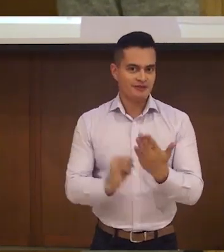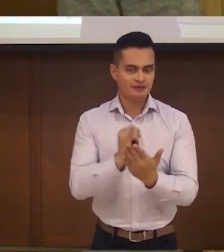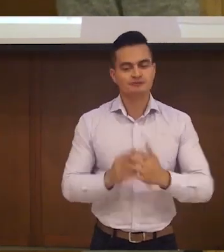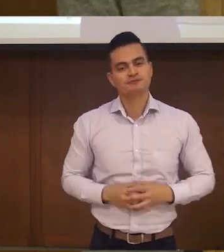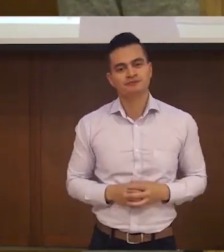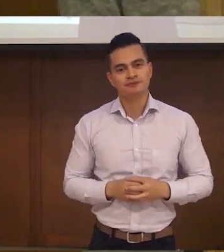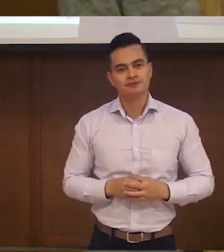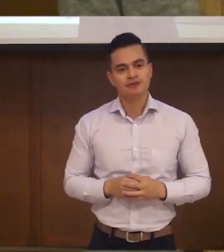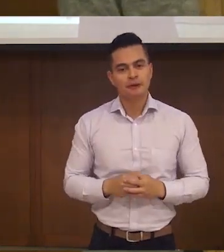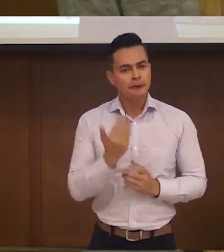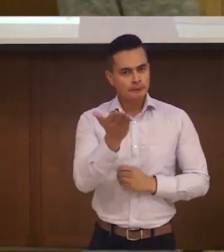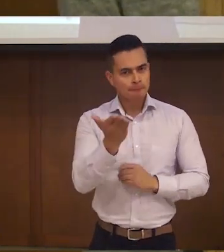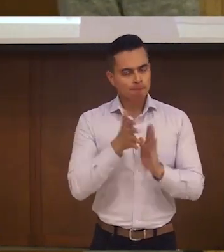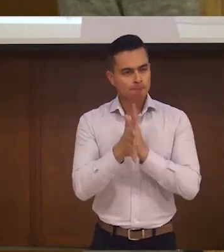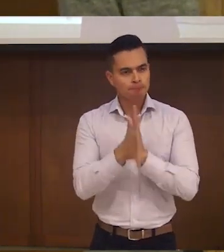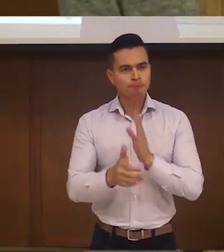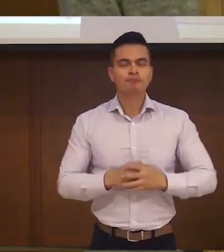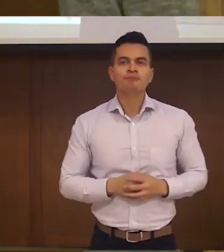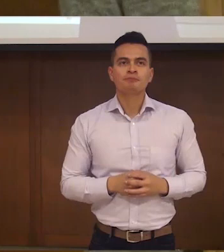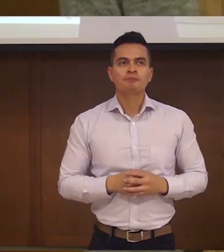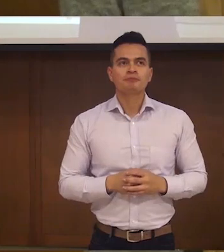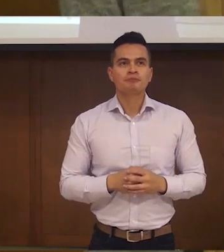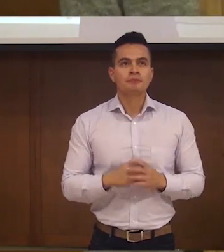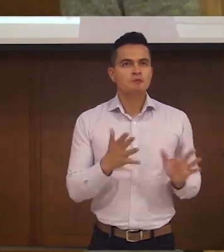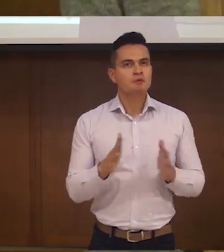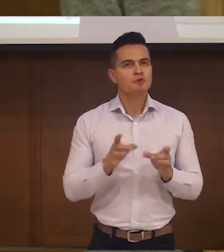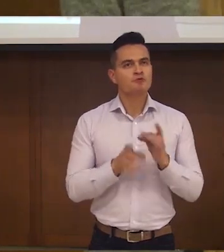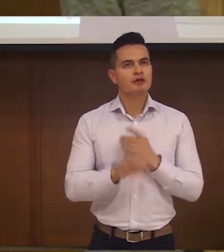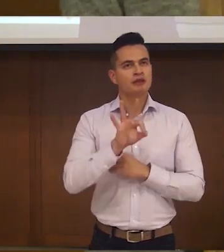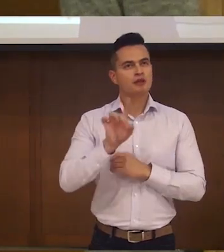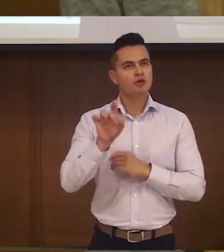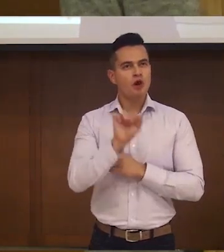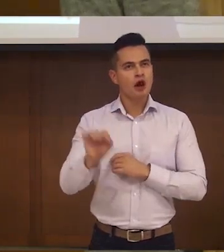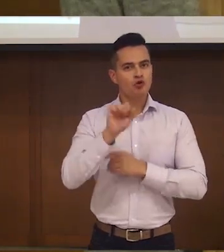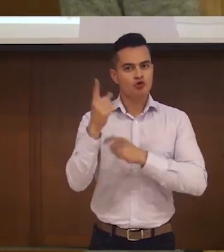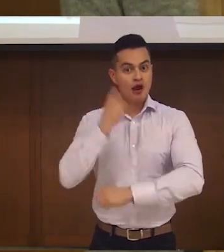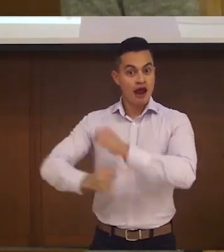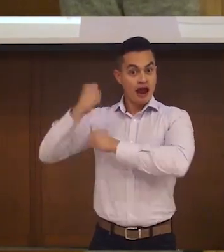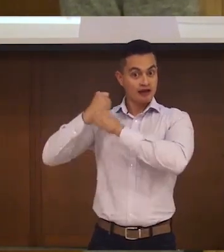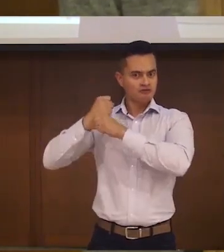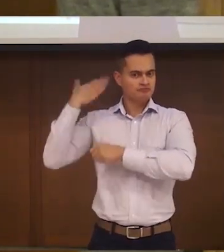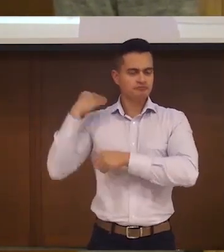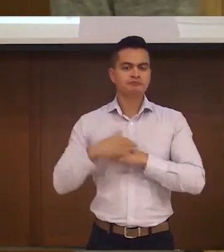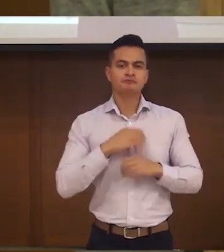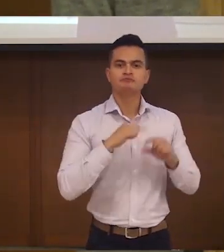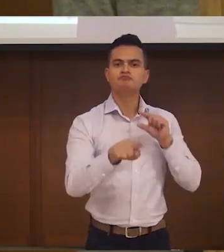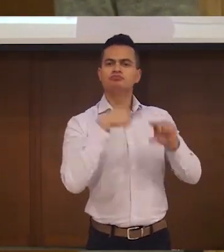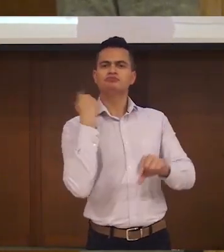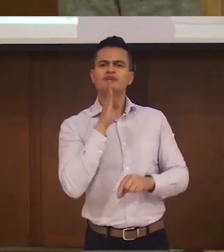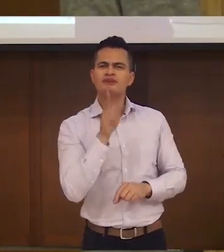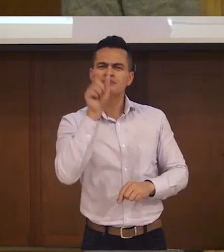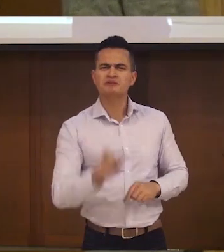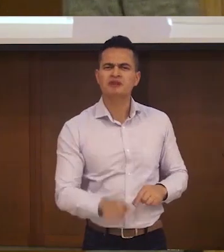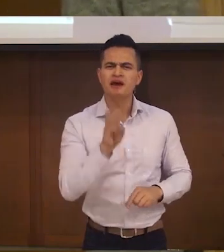ilustración. Bueno, creo que el 31 de agosto del año pasado recibo un correo electrónico de